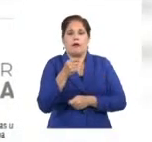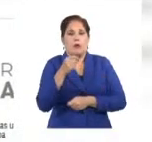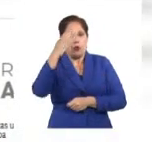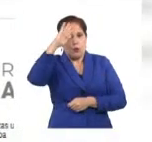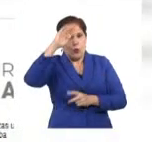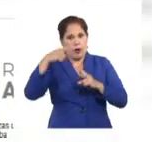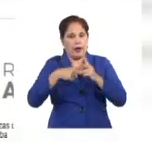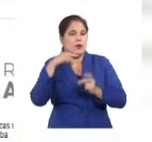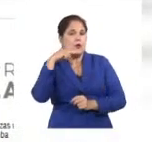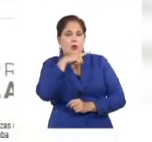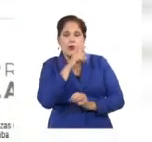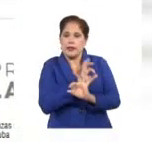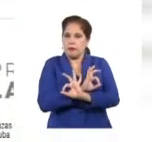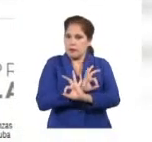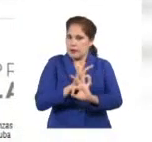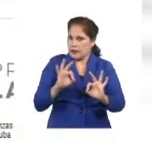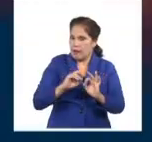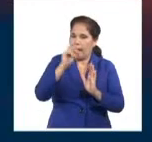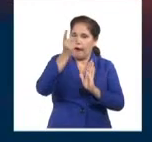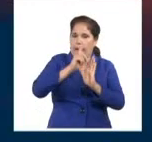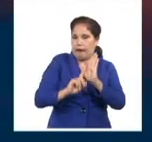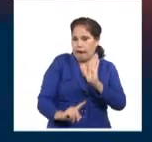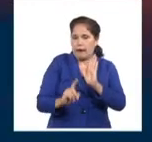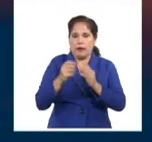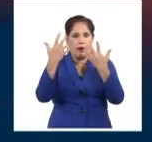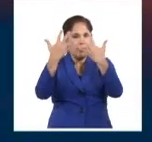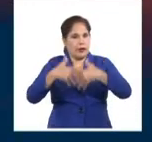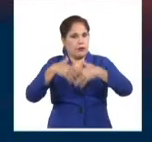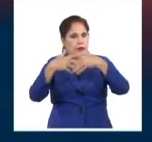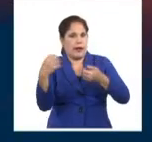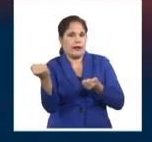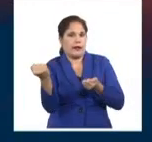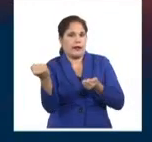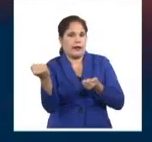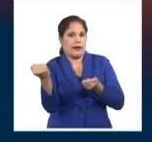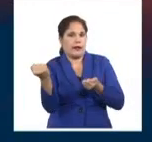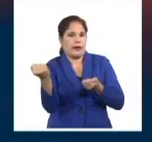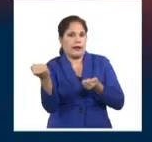especialmente en las esferas energética, industrial, del transporte aéreo y bancaria.